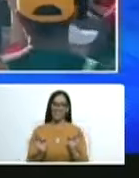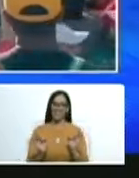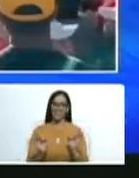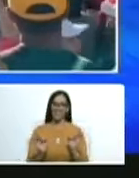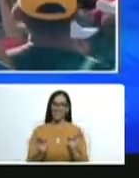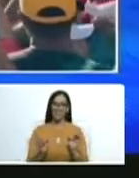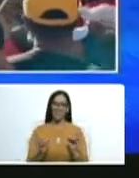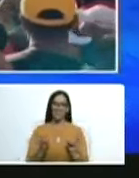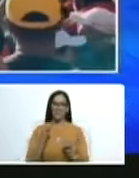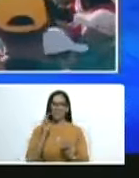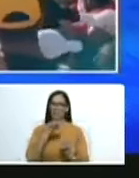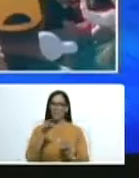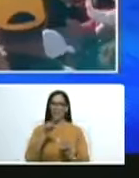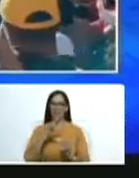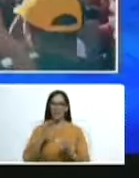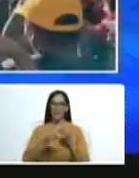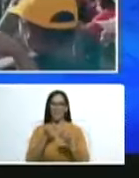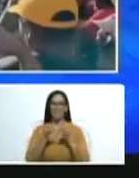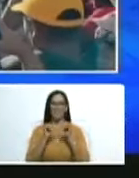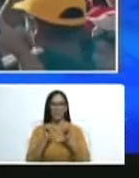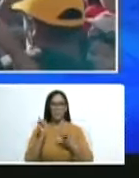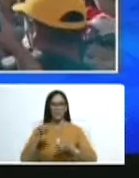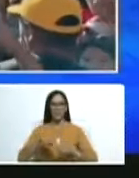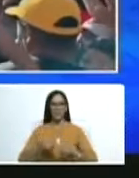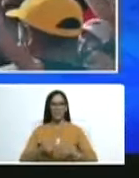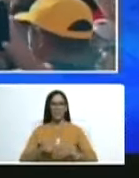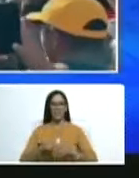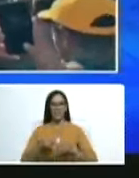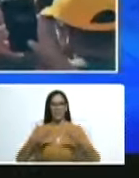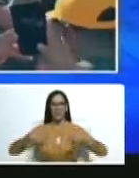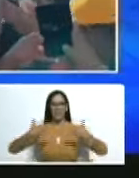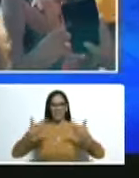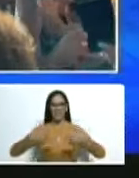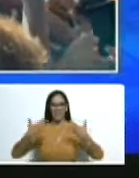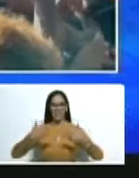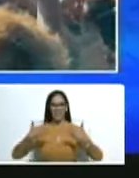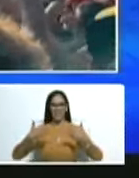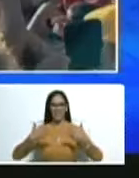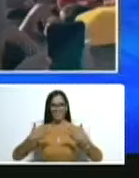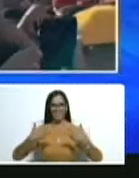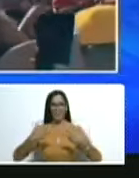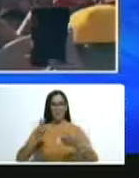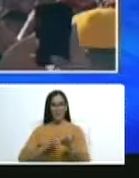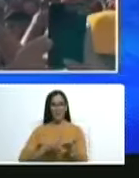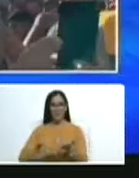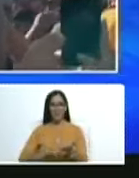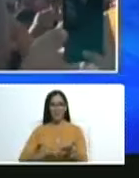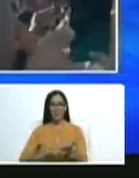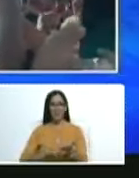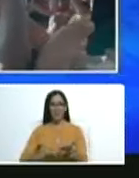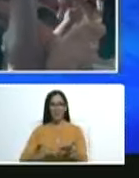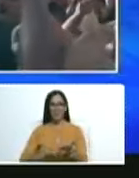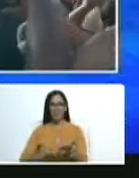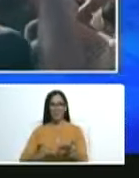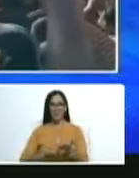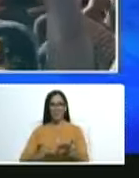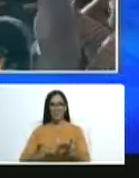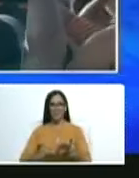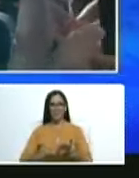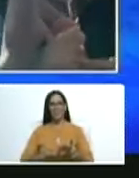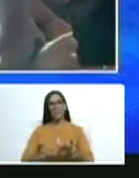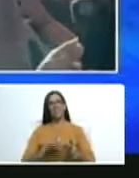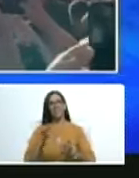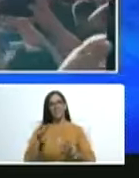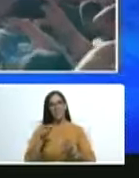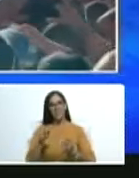¿Ustedes no hacían así también? ¿Ah? Con las videoconferencias. ¿Verdad? Y allí